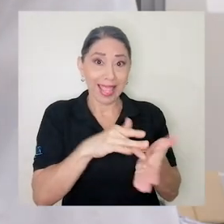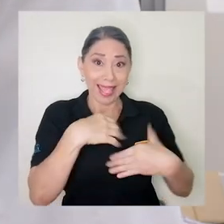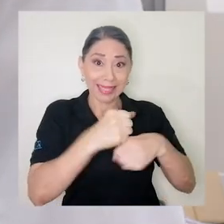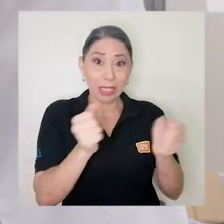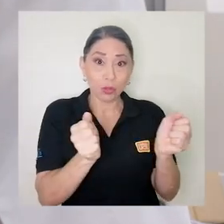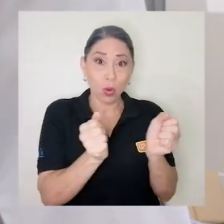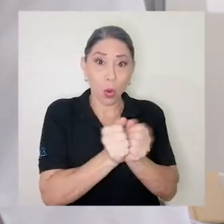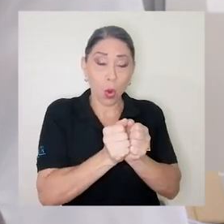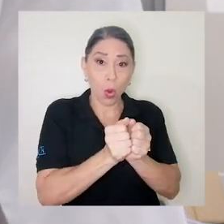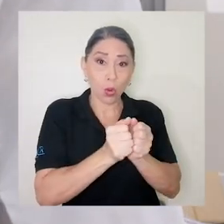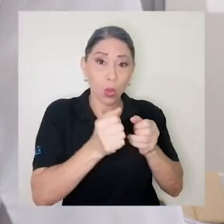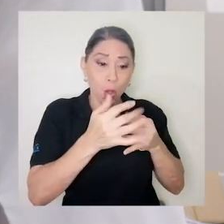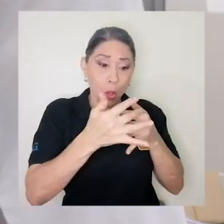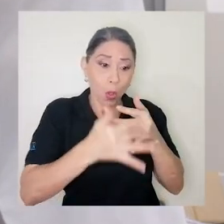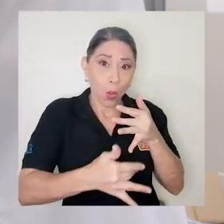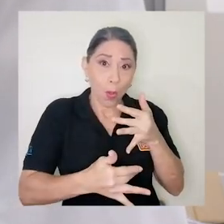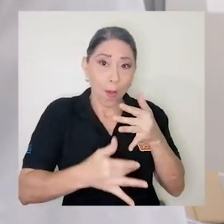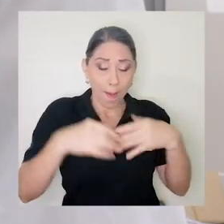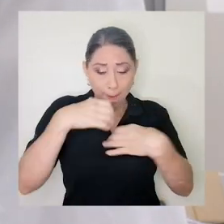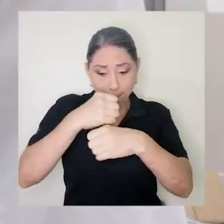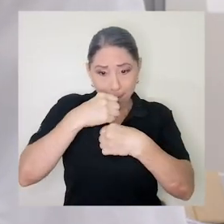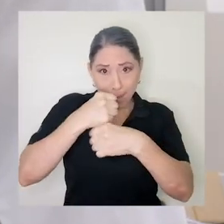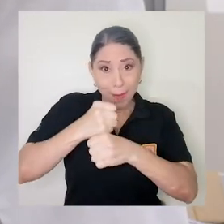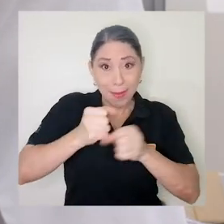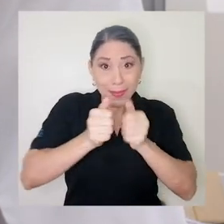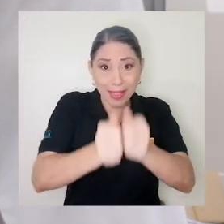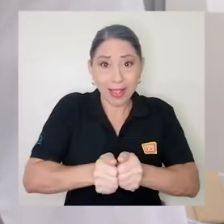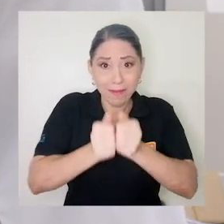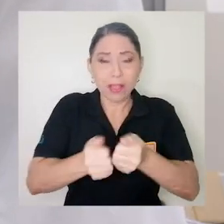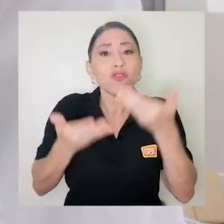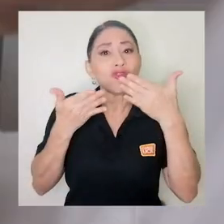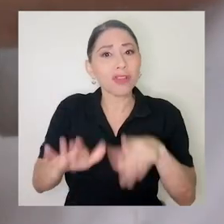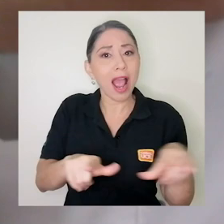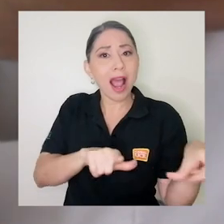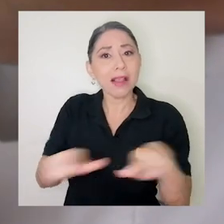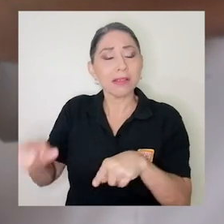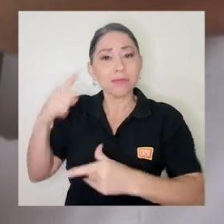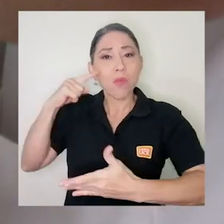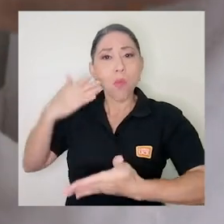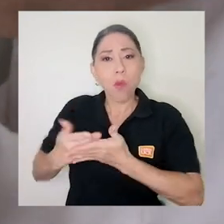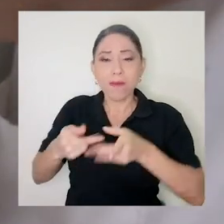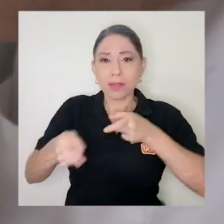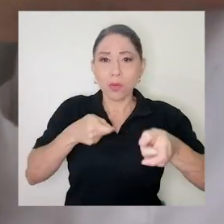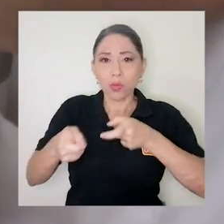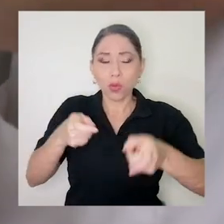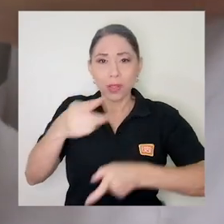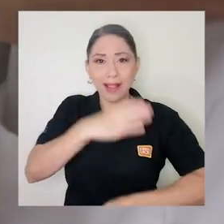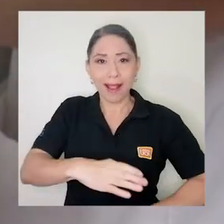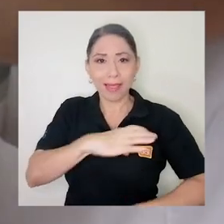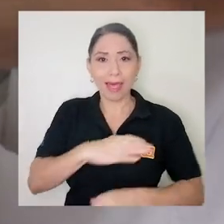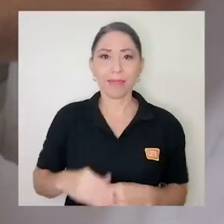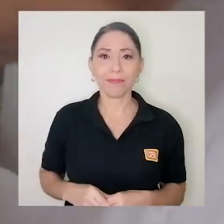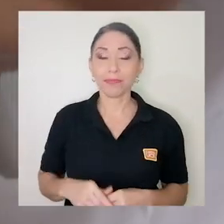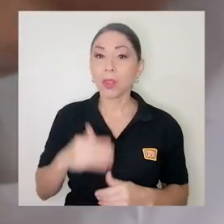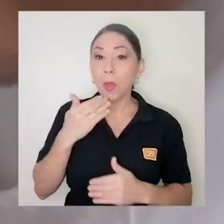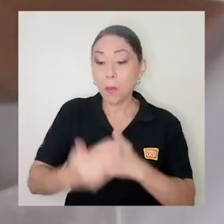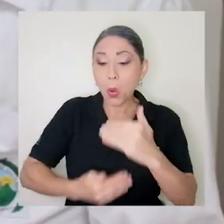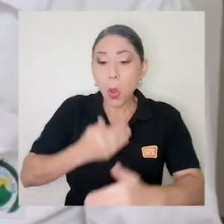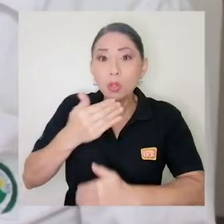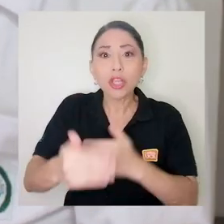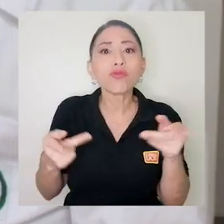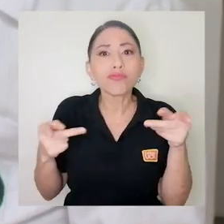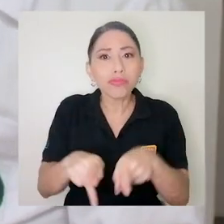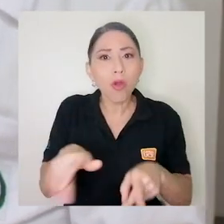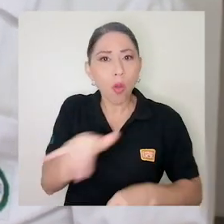ya están envasadas y listas para las pruebas de control de calidad. El proceso ocurrió según lo habíamos programado